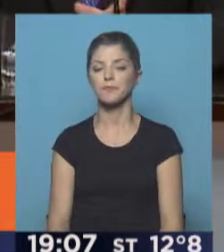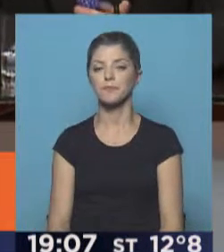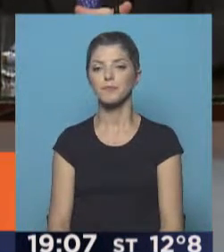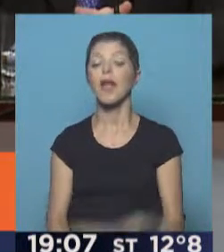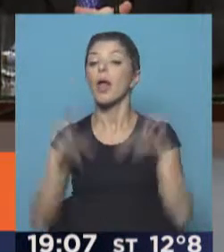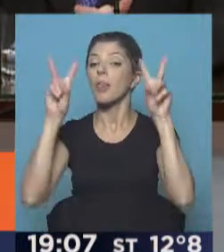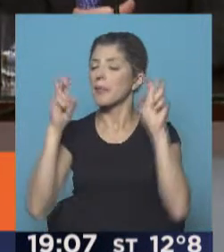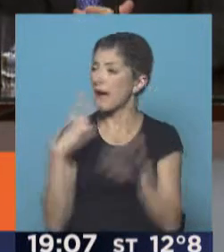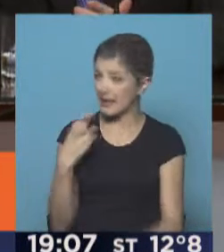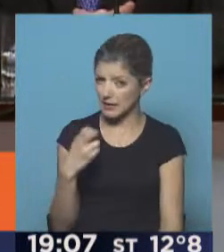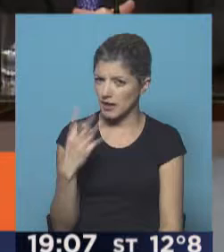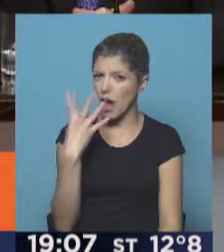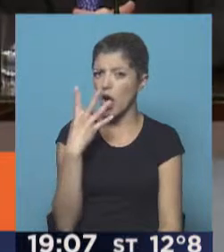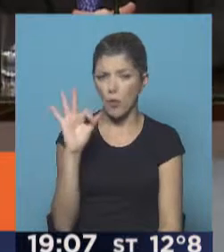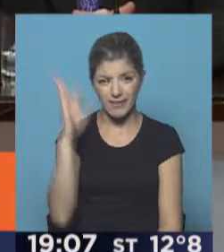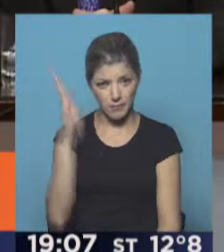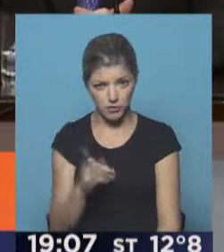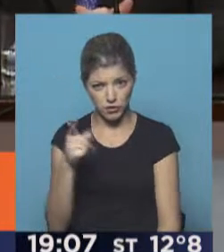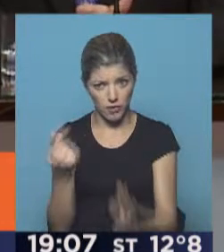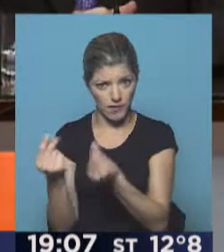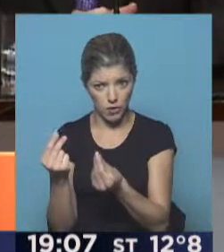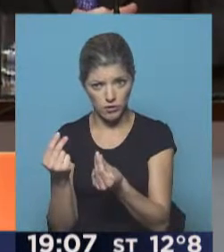si son más o menos 40% del costo.